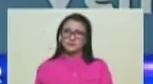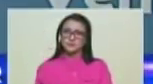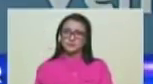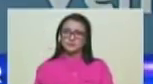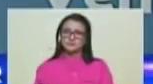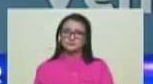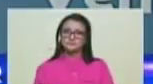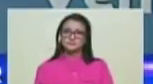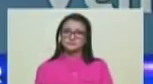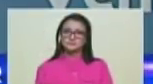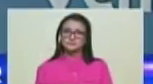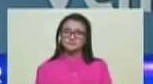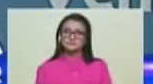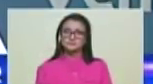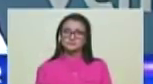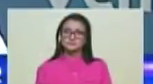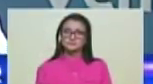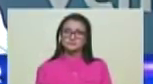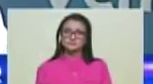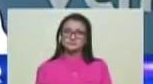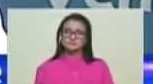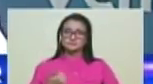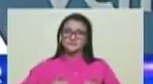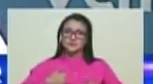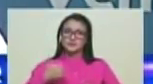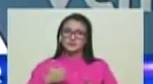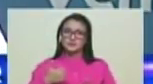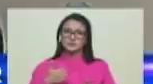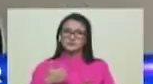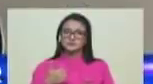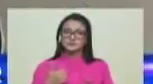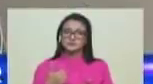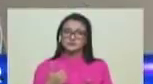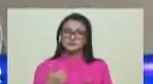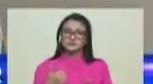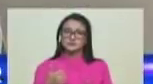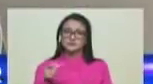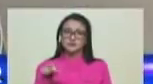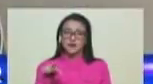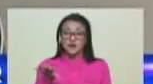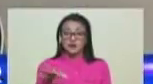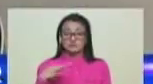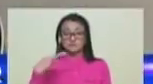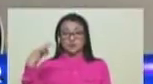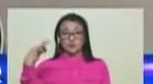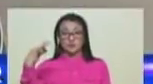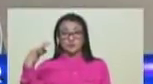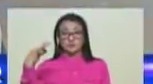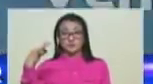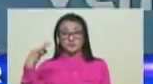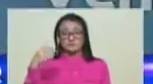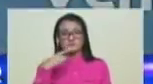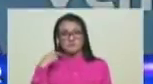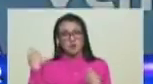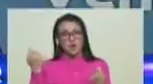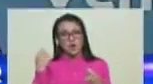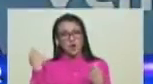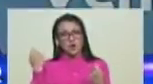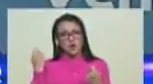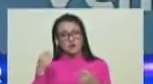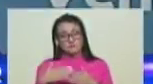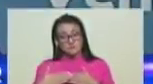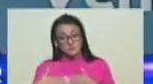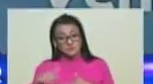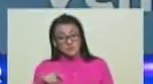se va a cumplir el candidato que salió, en este caso electo, deberá ser proclamado y en las